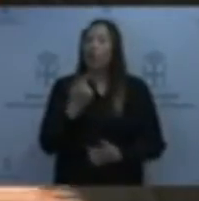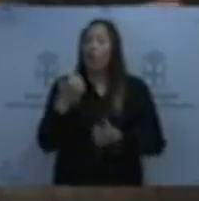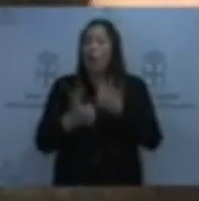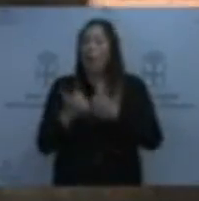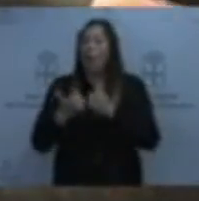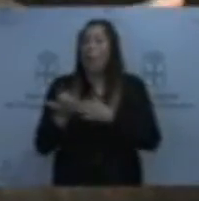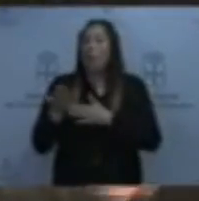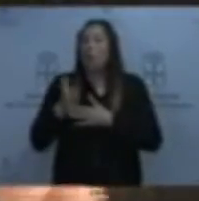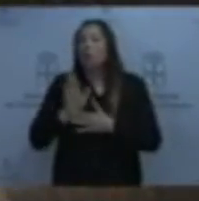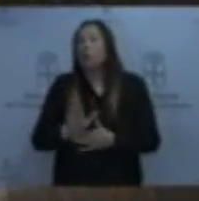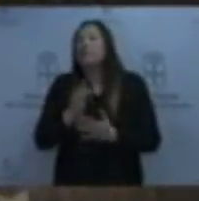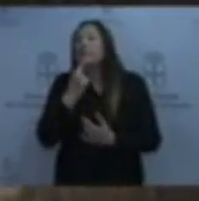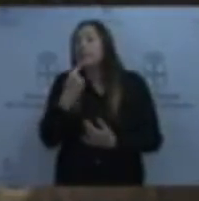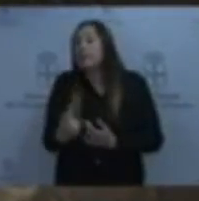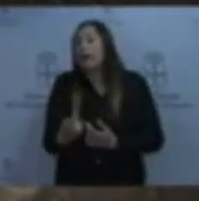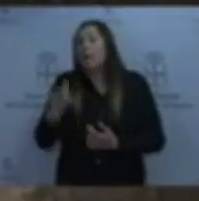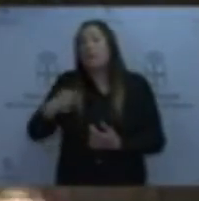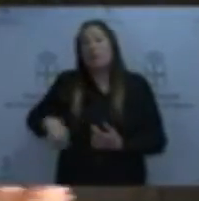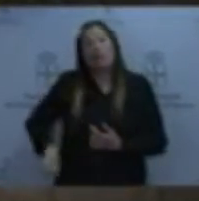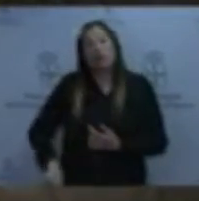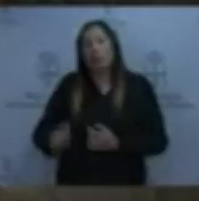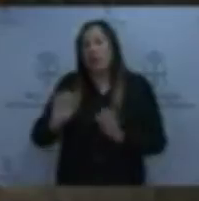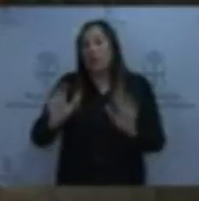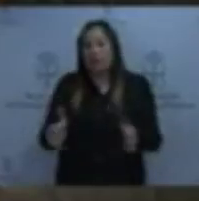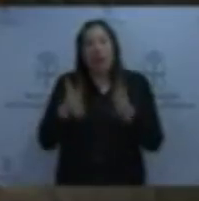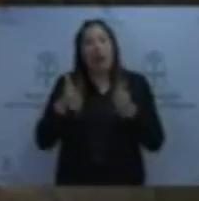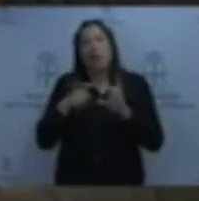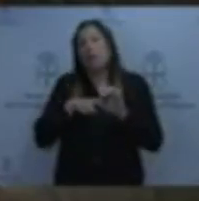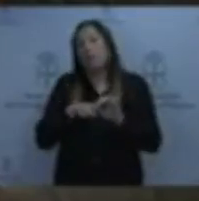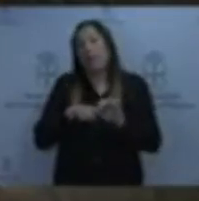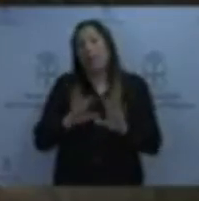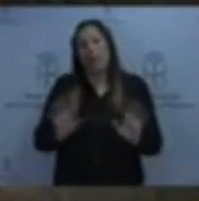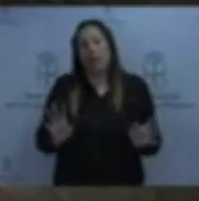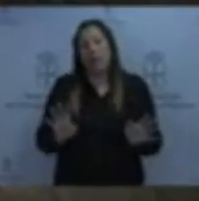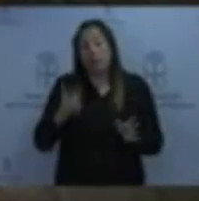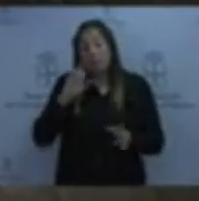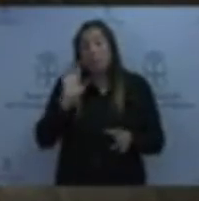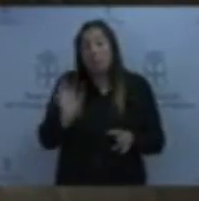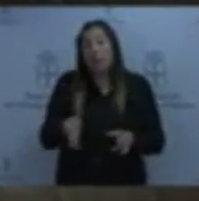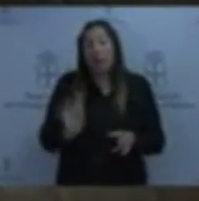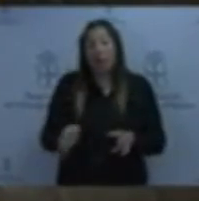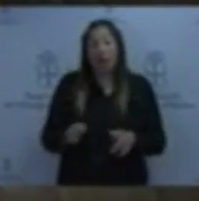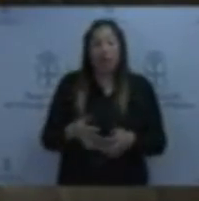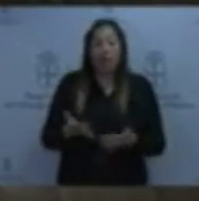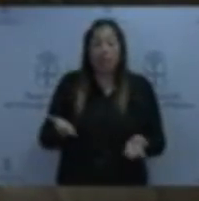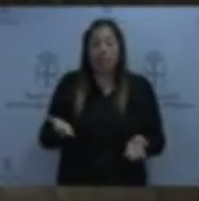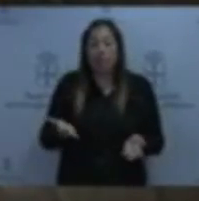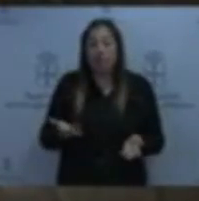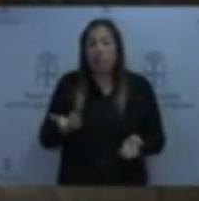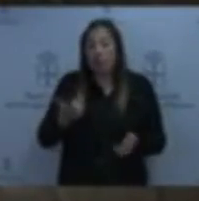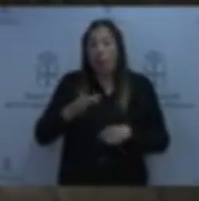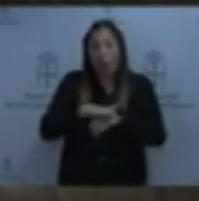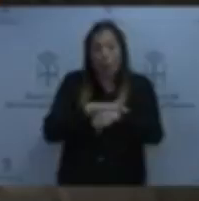opositan nos dirá quiénes son los profesionales que consiguen la plaza. Sí es verdad, y por eso este Gobierno